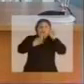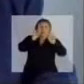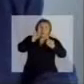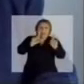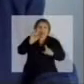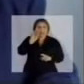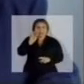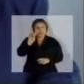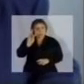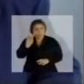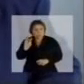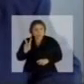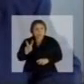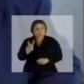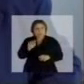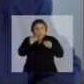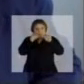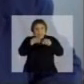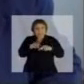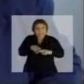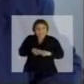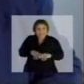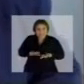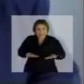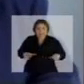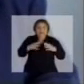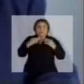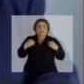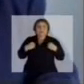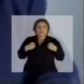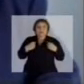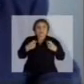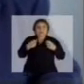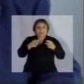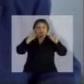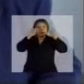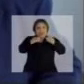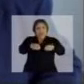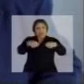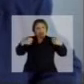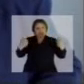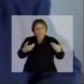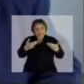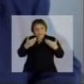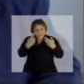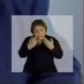Desde allí Donde se sientan Los niños Coloquemos El tema